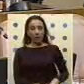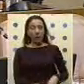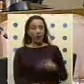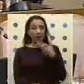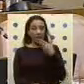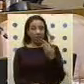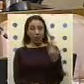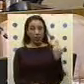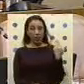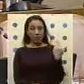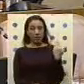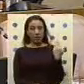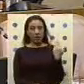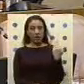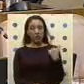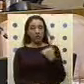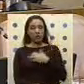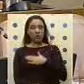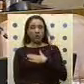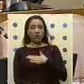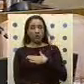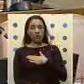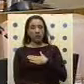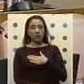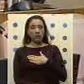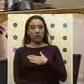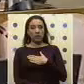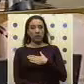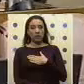la palabra, quisiera